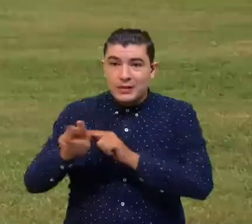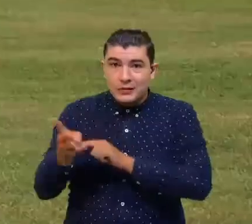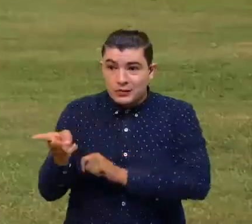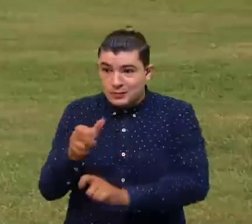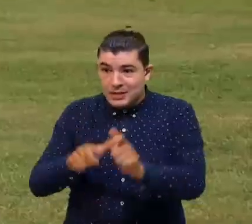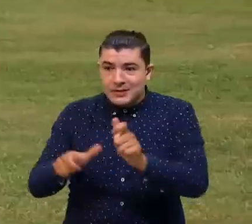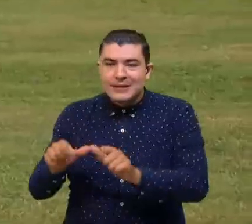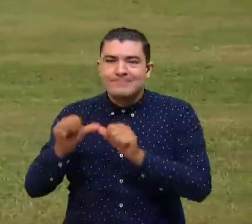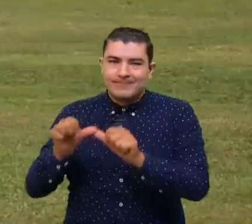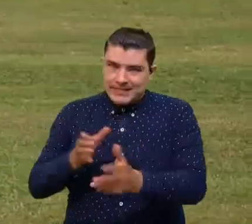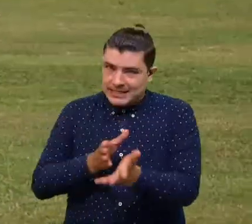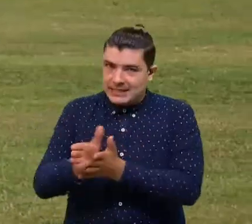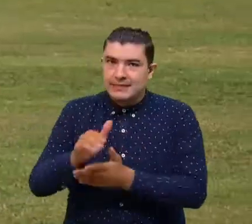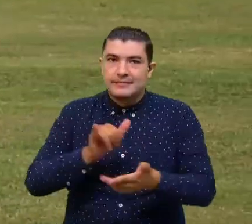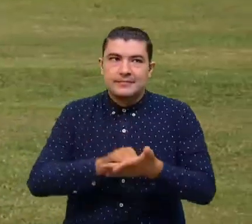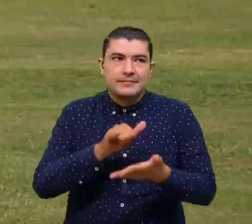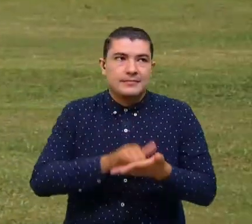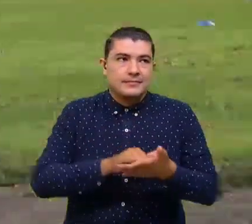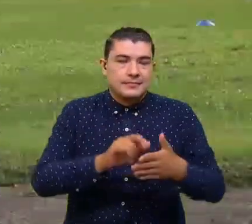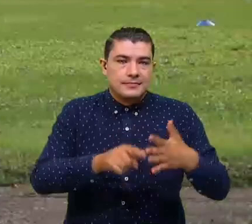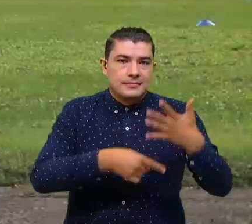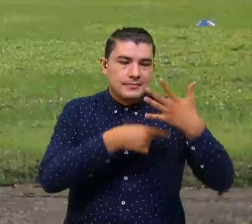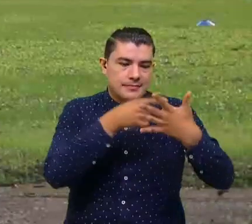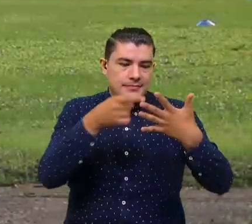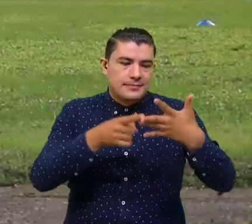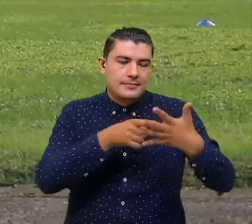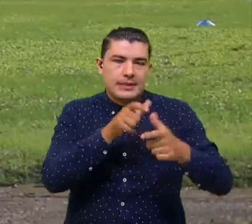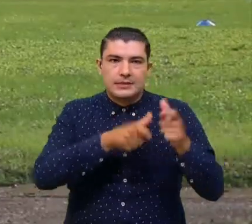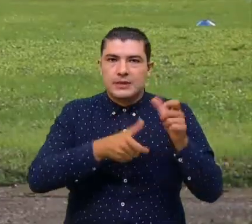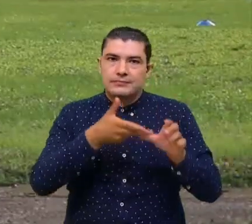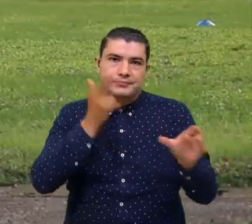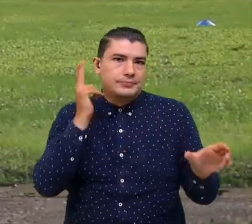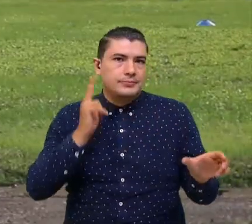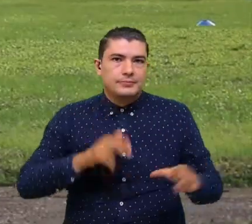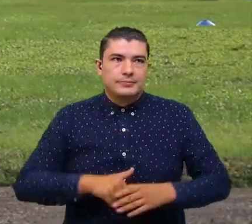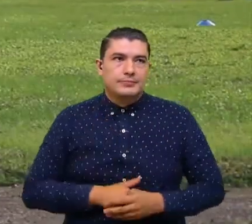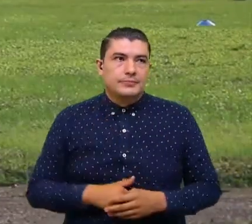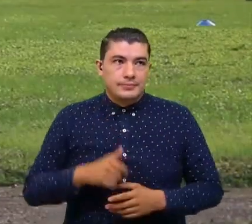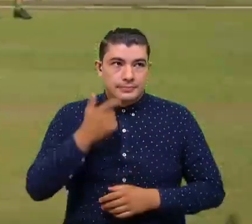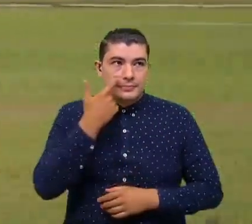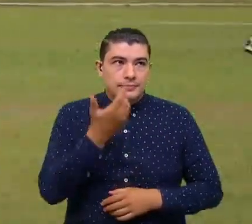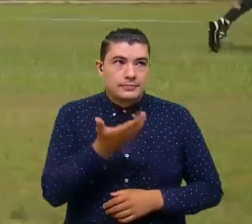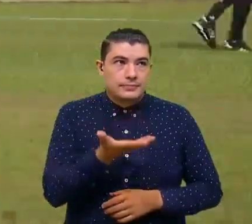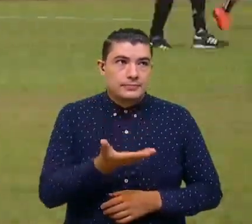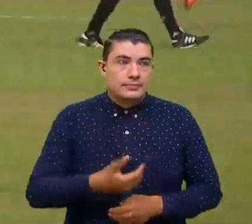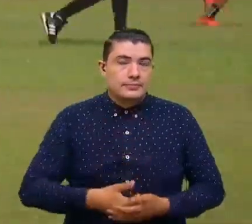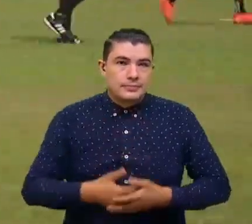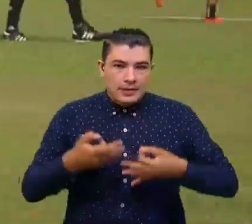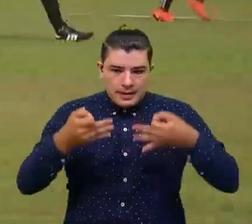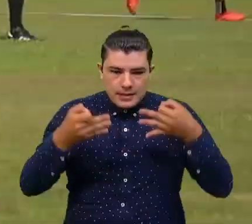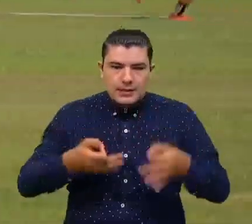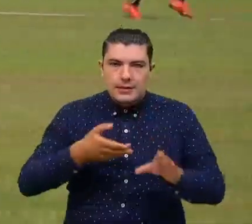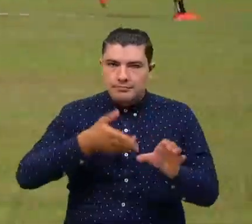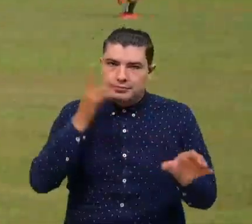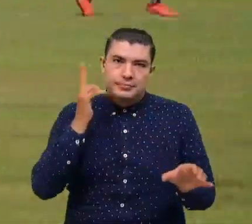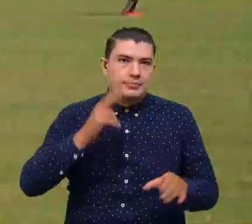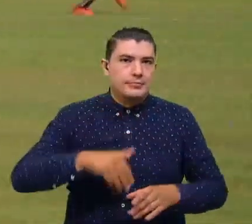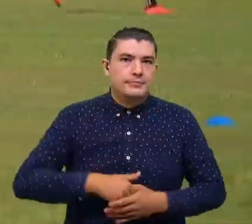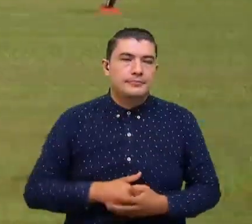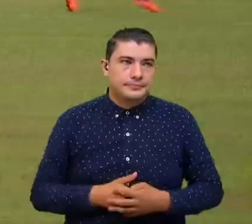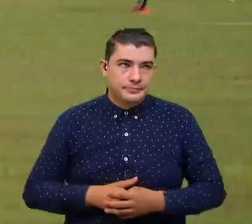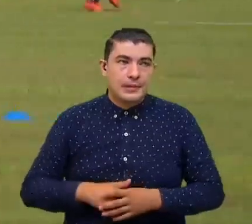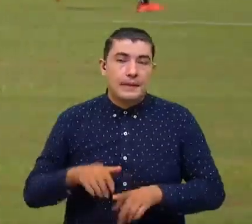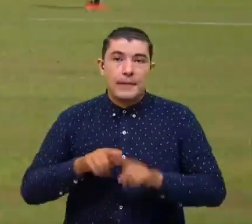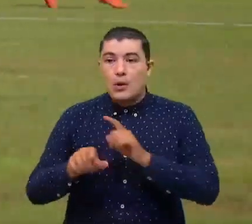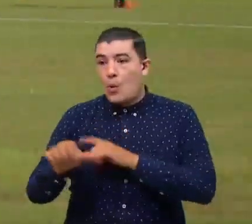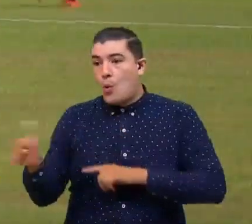henry castillo nicolás carreño josé bueno juan alberto mosquera y alejandro quintana fueron los primeros jugadores en ser oficializados de su salida del club sin